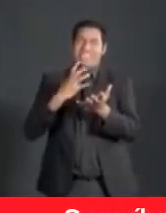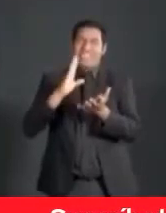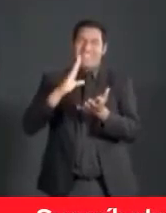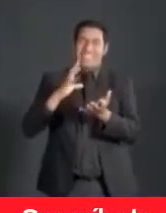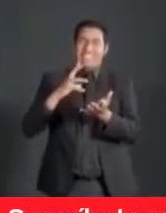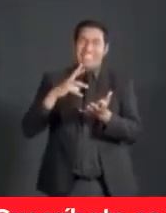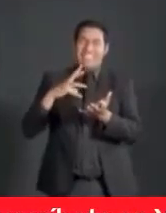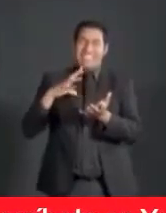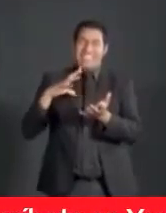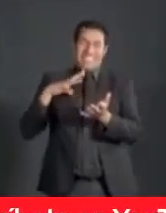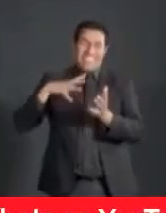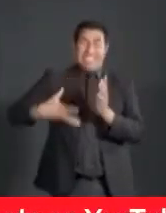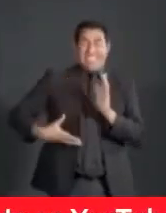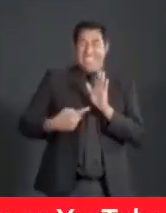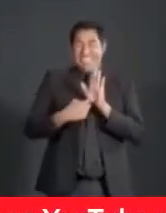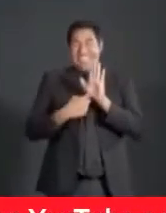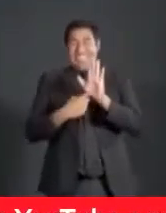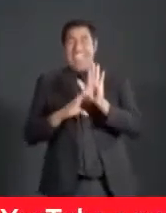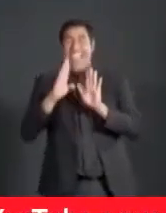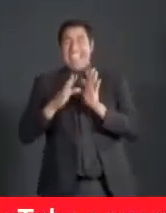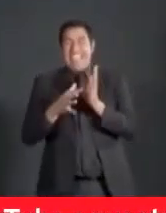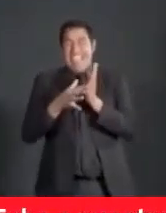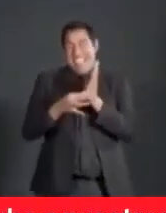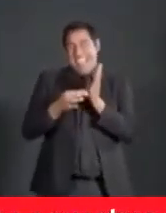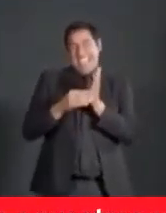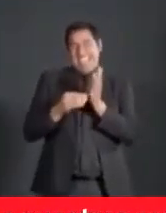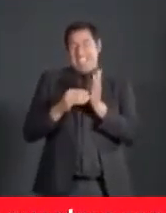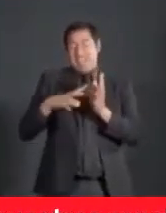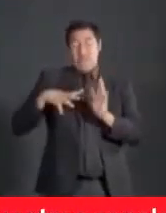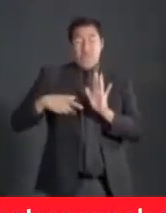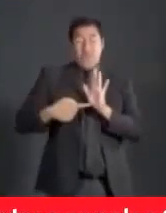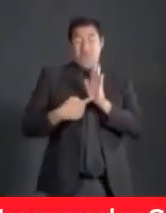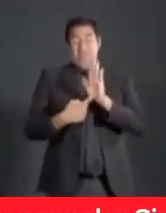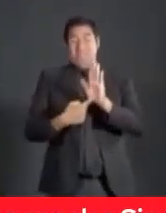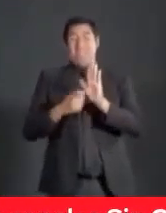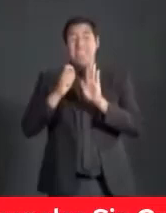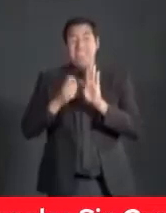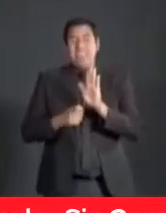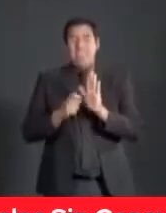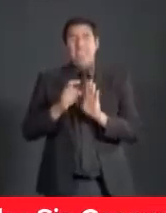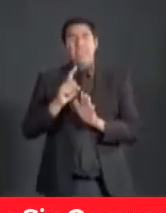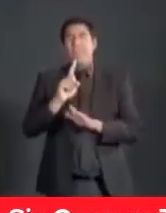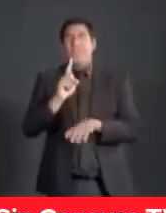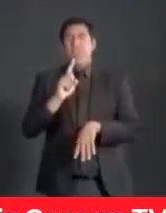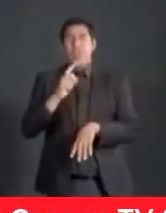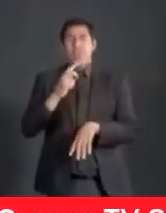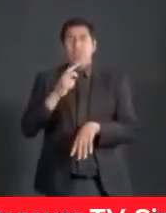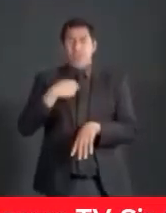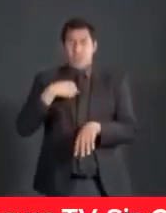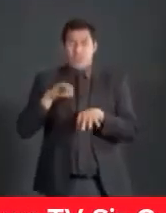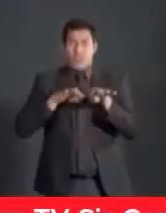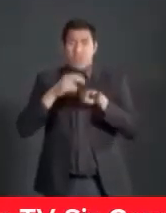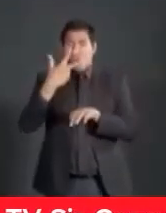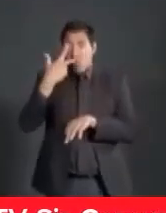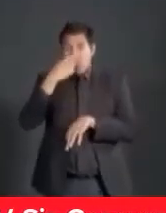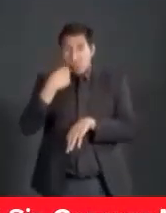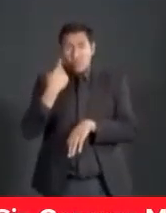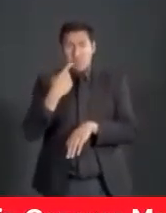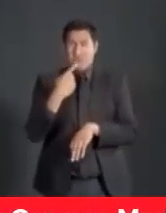tirando aceite, no trabajamos 8 horas, sino 16 horas